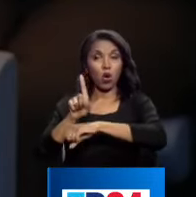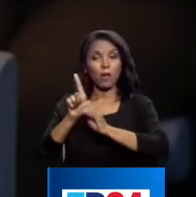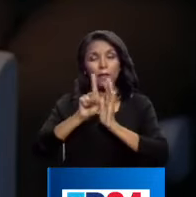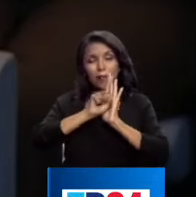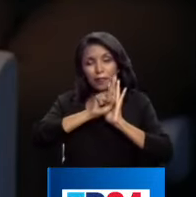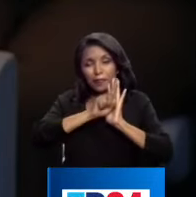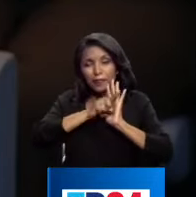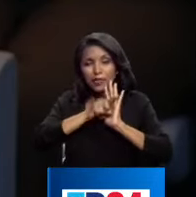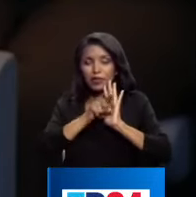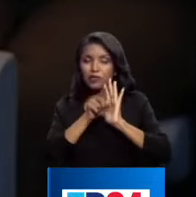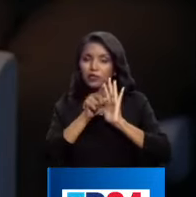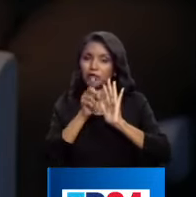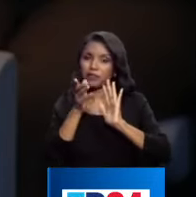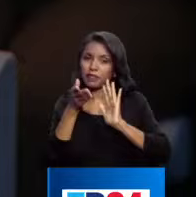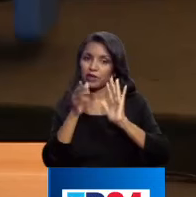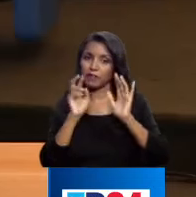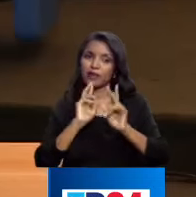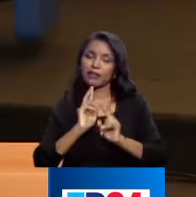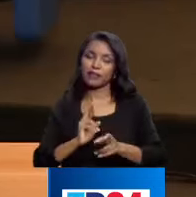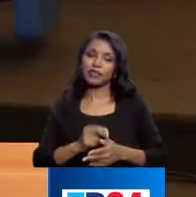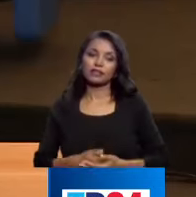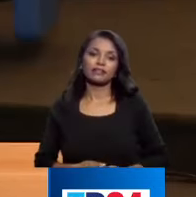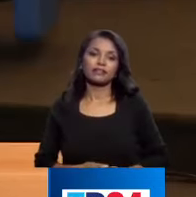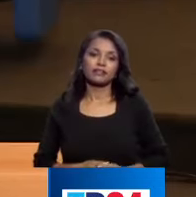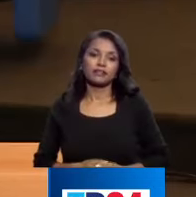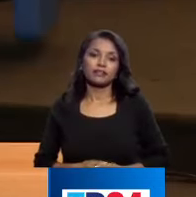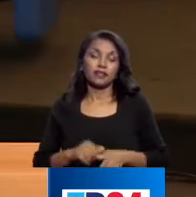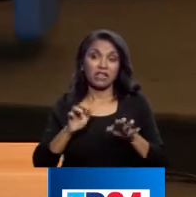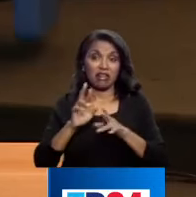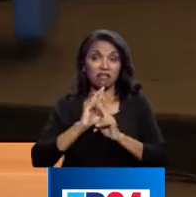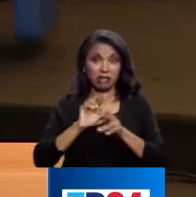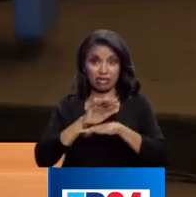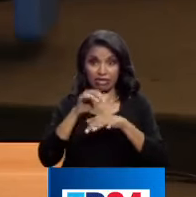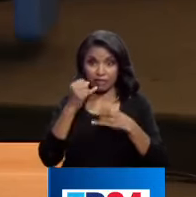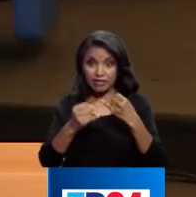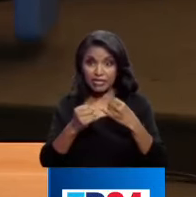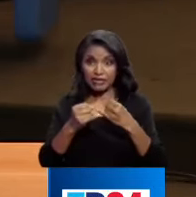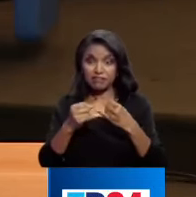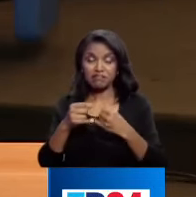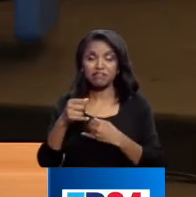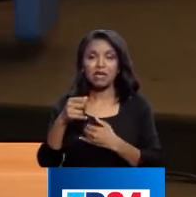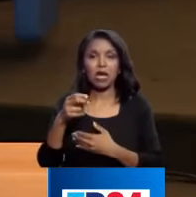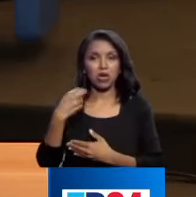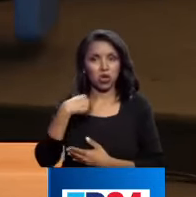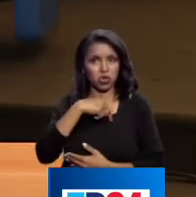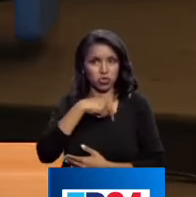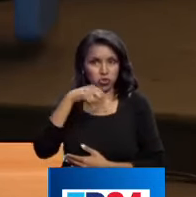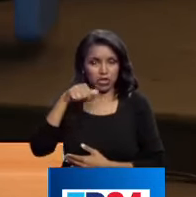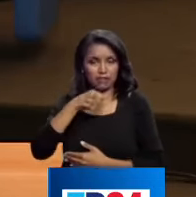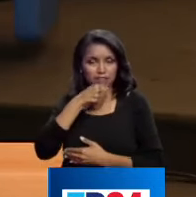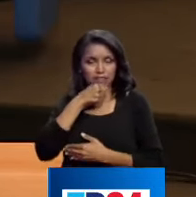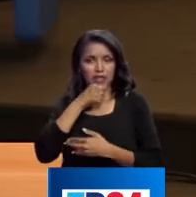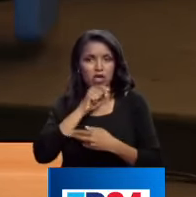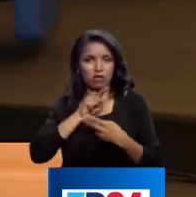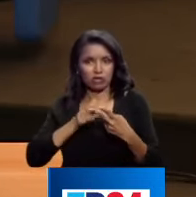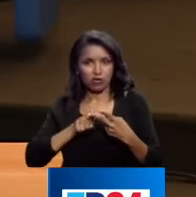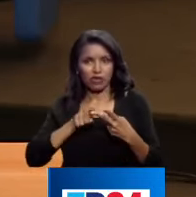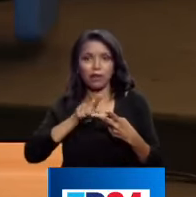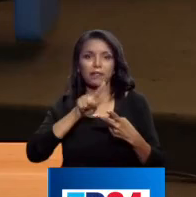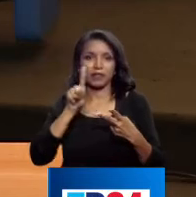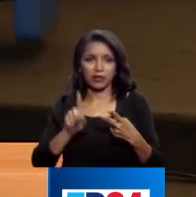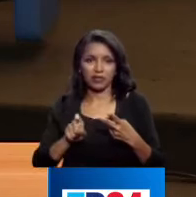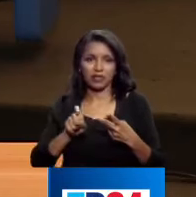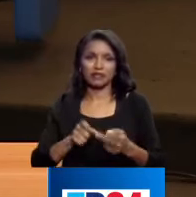y medio para responder. Tan pronto haya finalizado su respuesta, los moderadores realizaremos una repregunta en base a lo